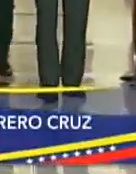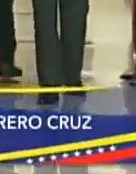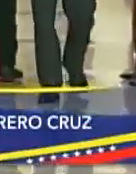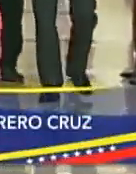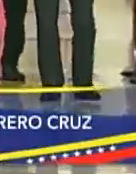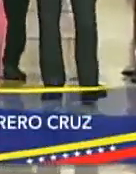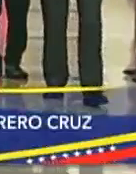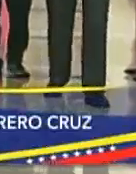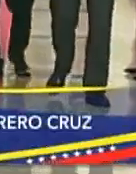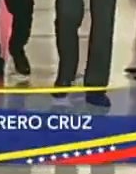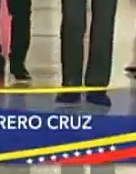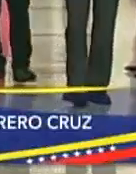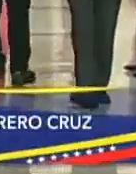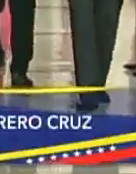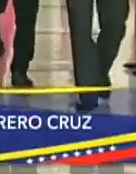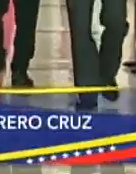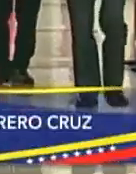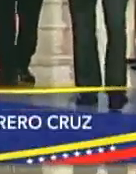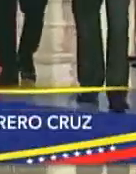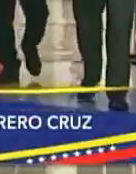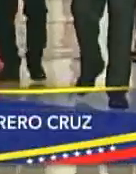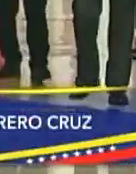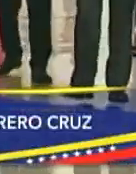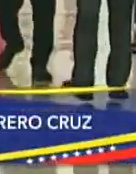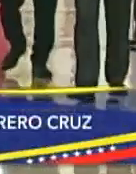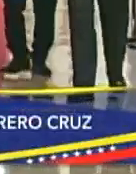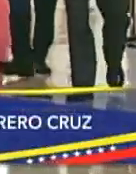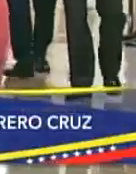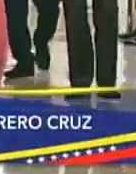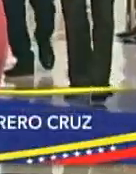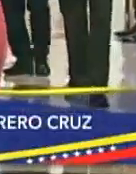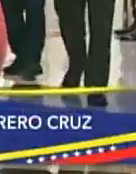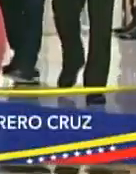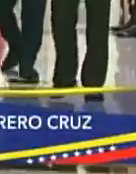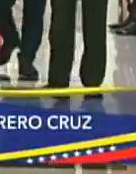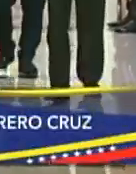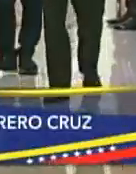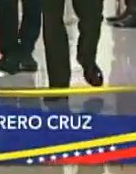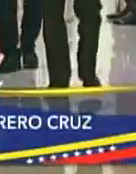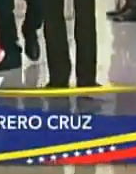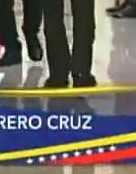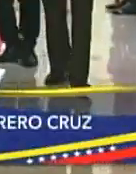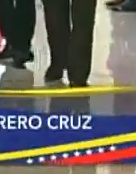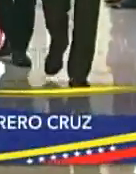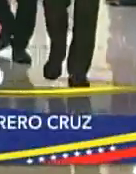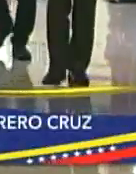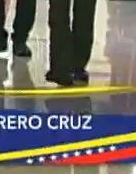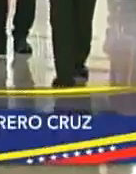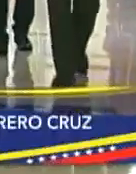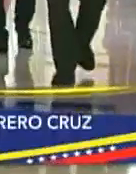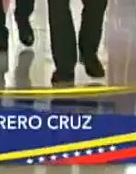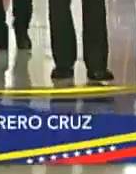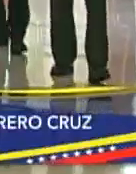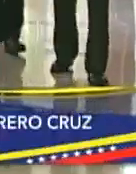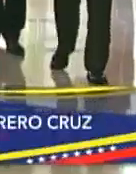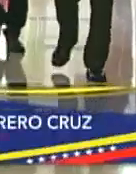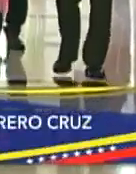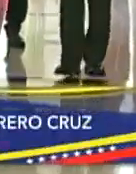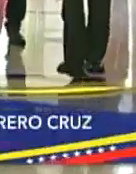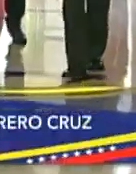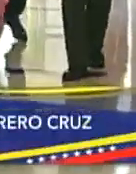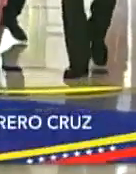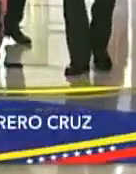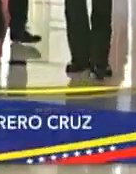su agradecimiento al gobierno de Cuba por la solidaridad en los momentos difíciles de la lucha contra la COVID-19, el envío de las